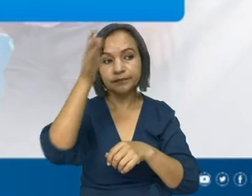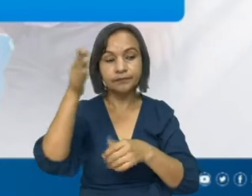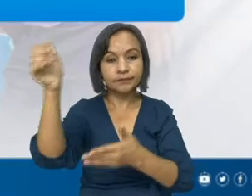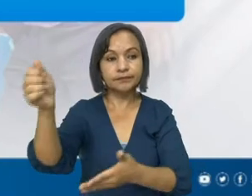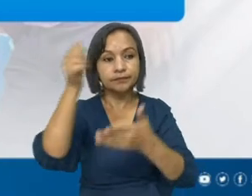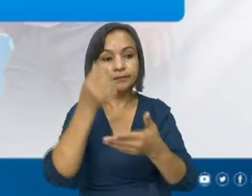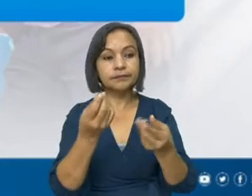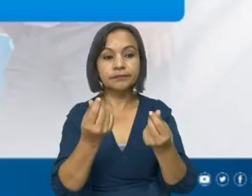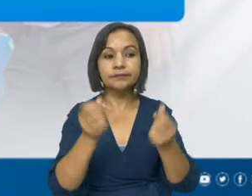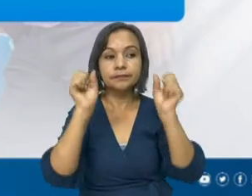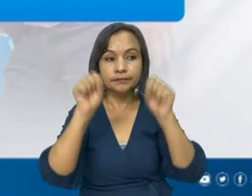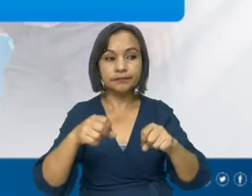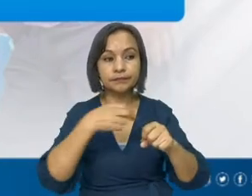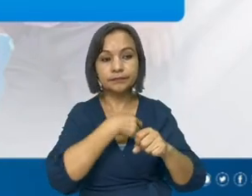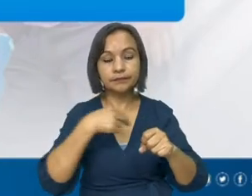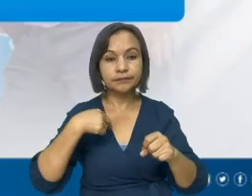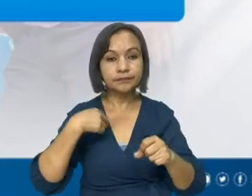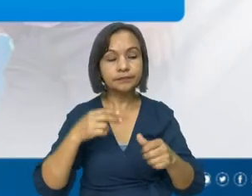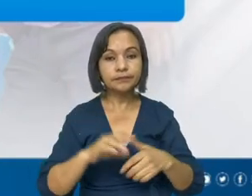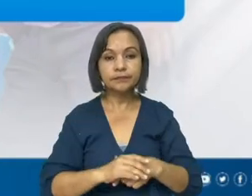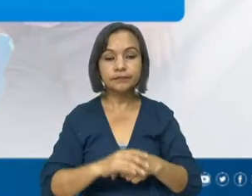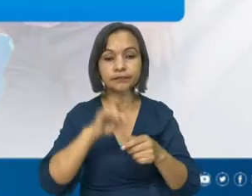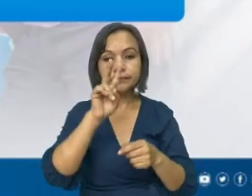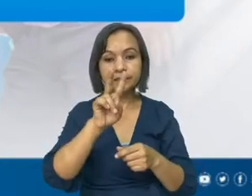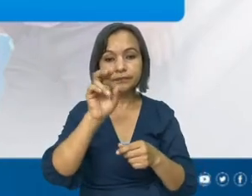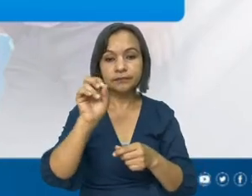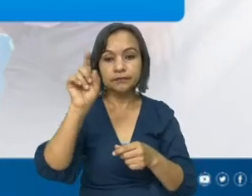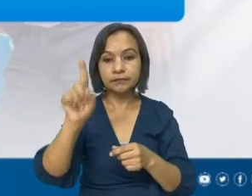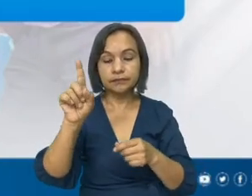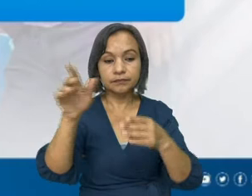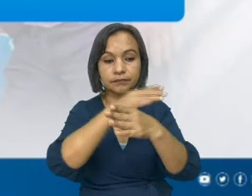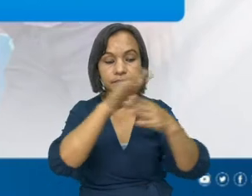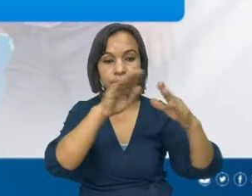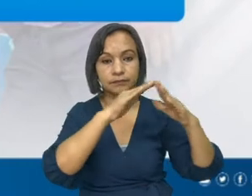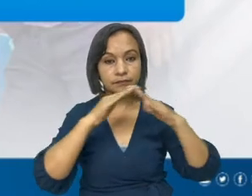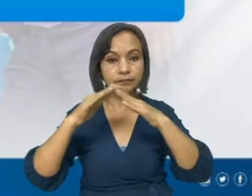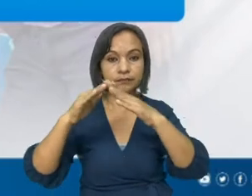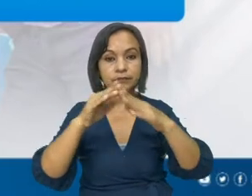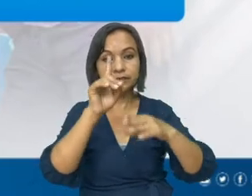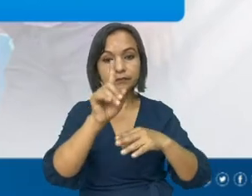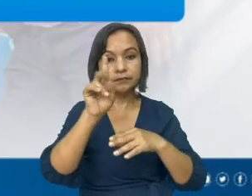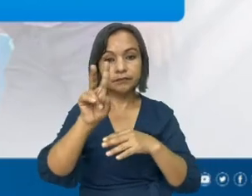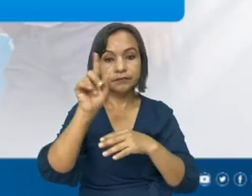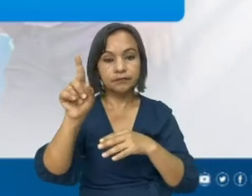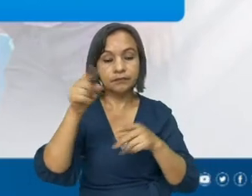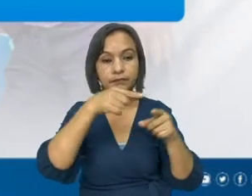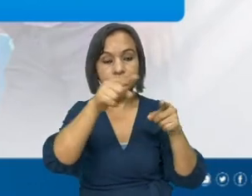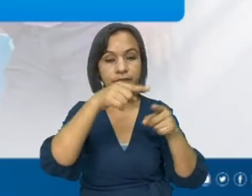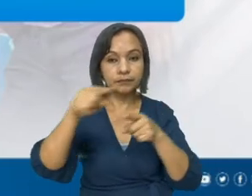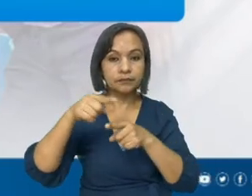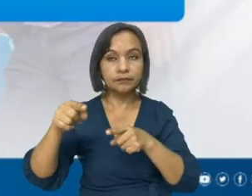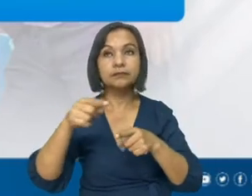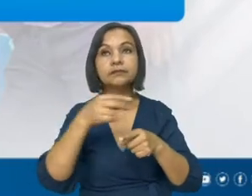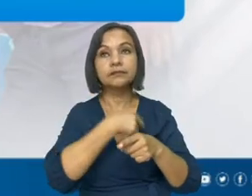para poder impactar en 201 comunidades rurales, en 121 municipios, y